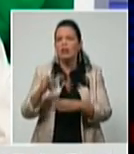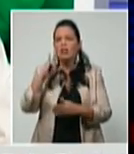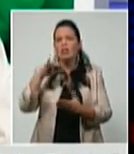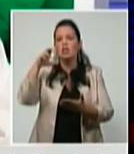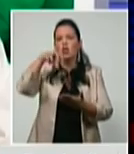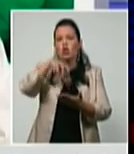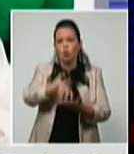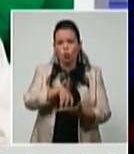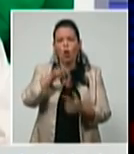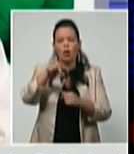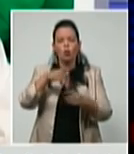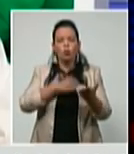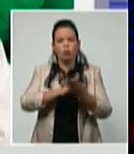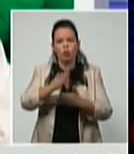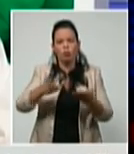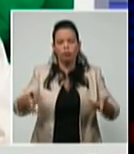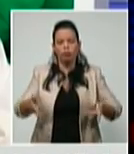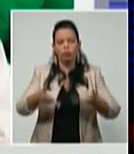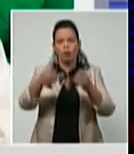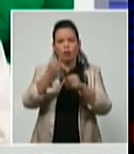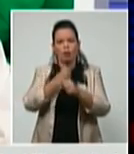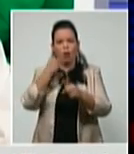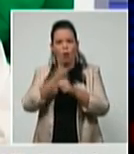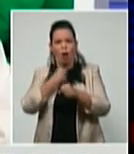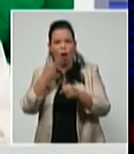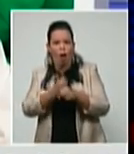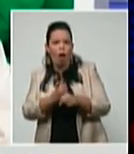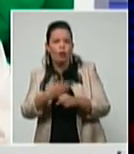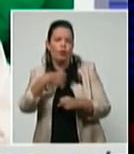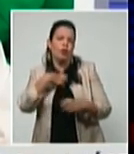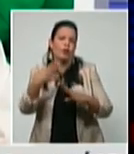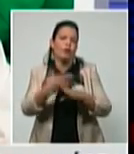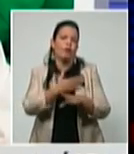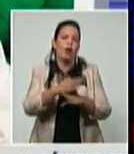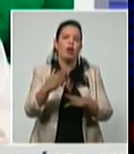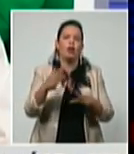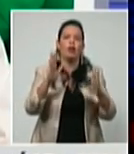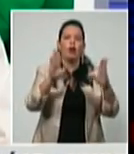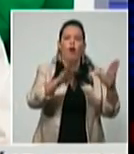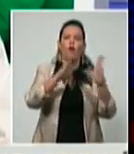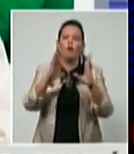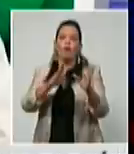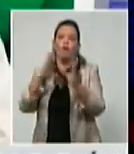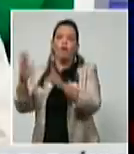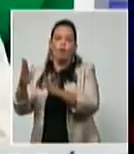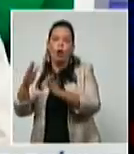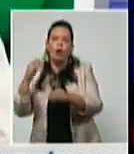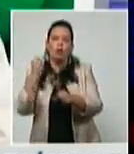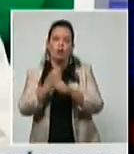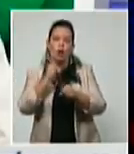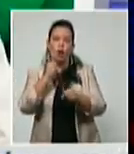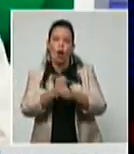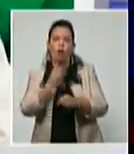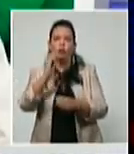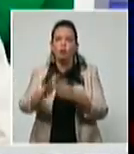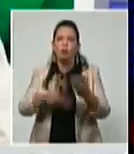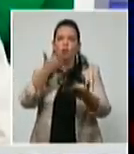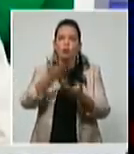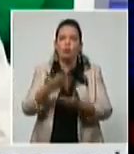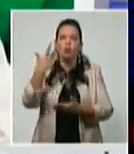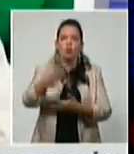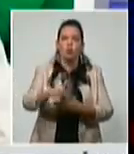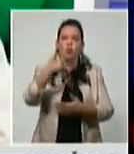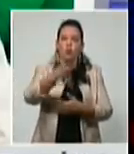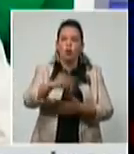esto. Están en diferentes fases de ensayo clínico ya de la vacuna, hasta ahora